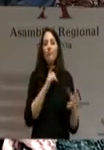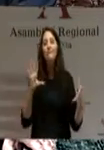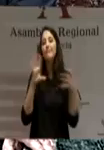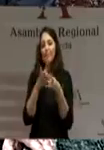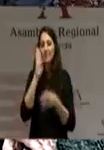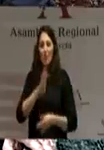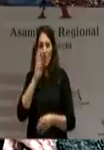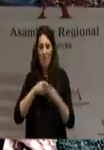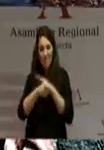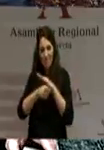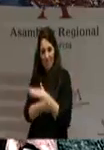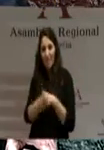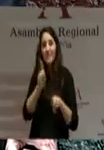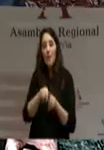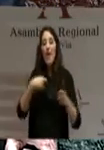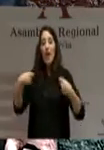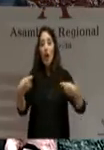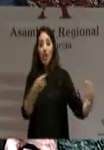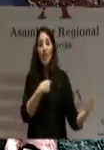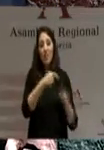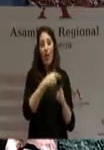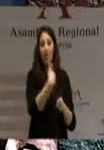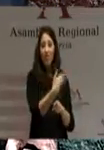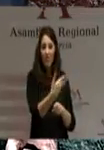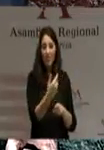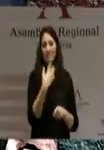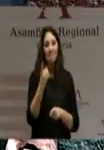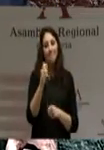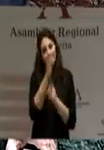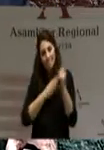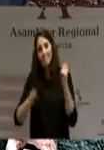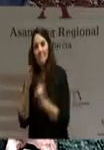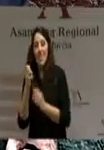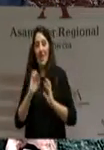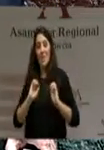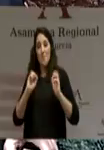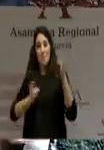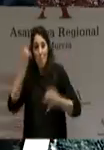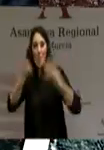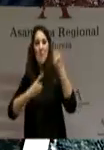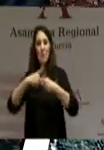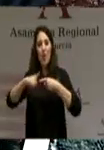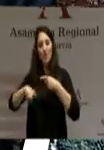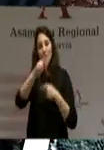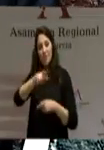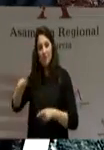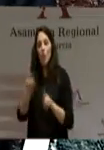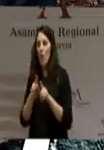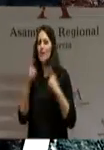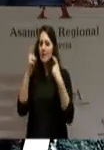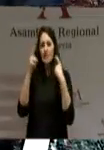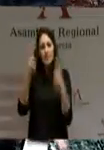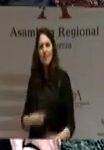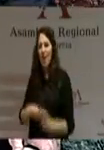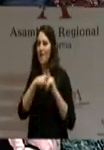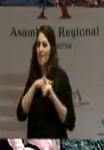los negociantes de 3 al cuarto en lugar de por el auténtico espíritu emprendedor que exige sacrificio y duro trabajo. Y